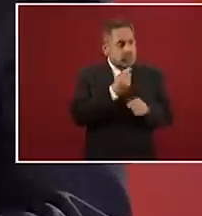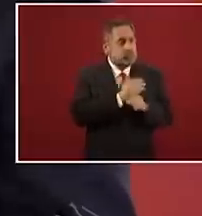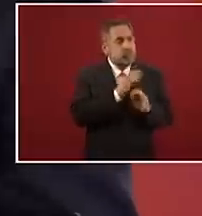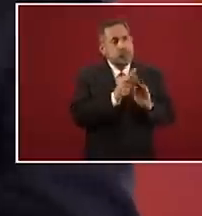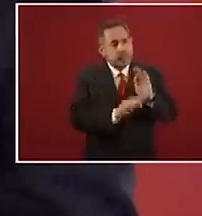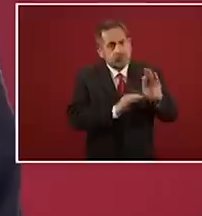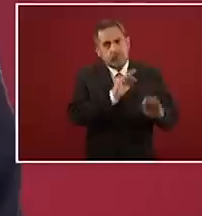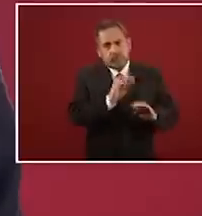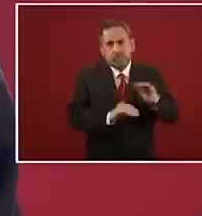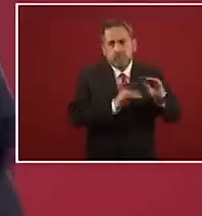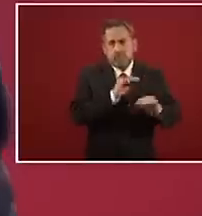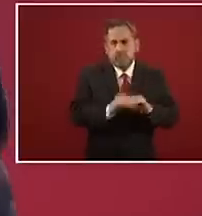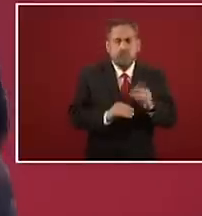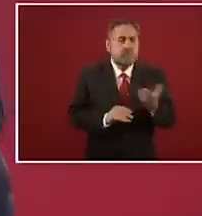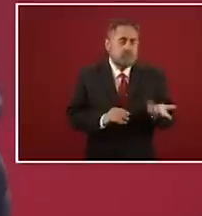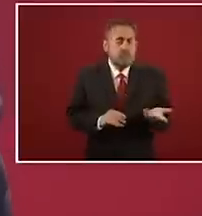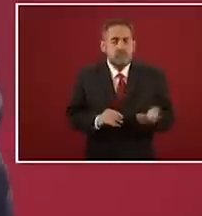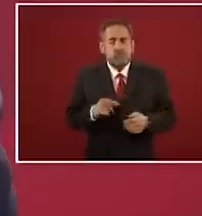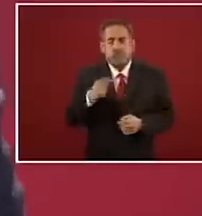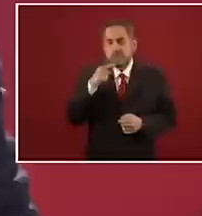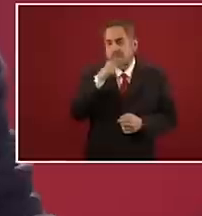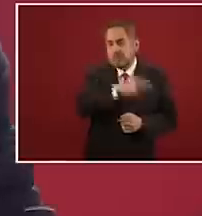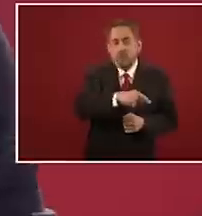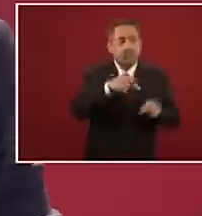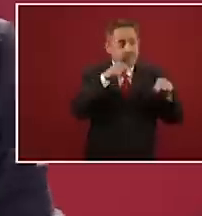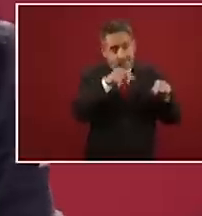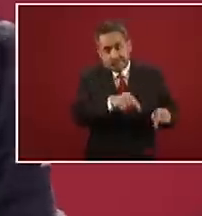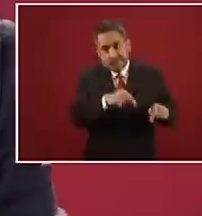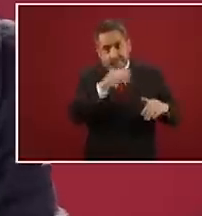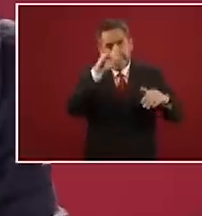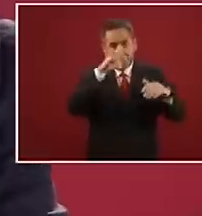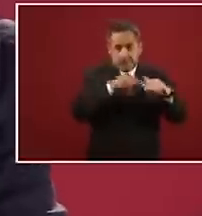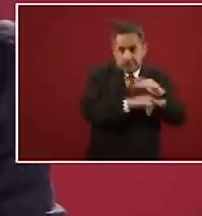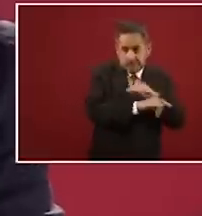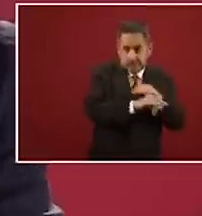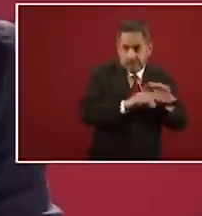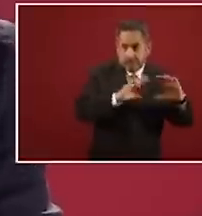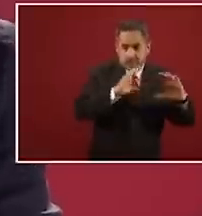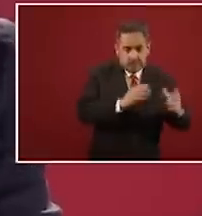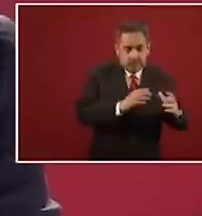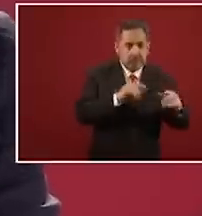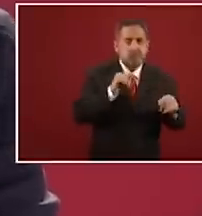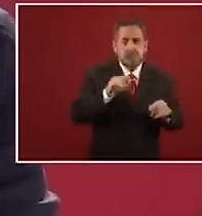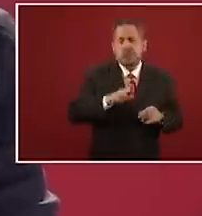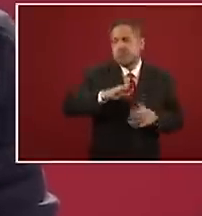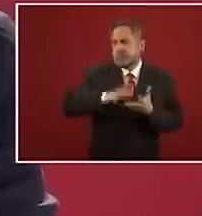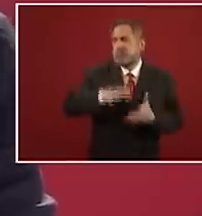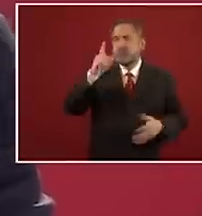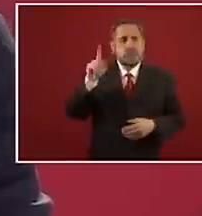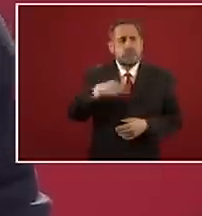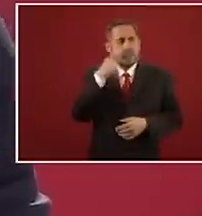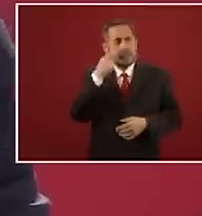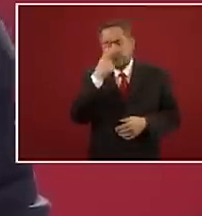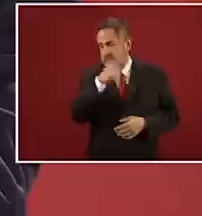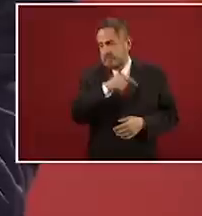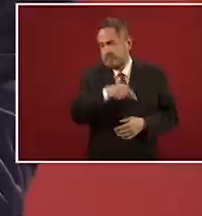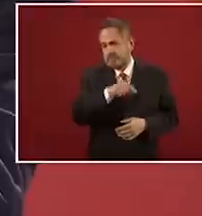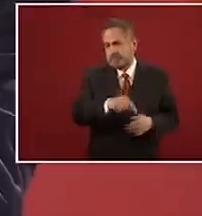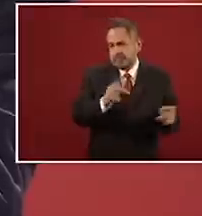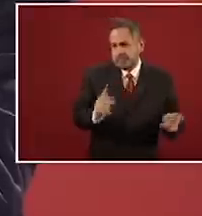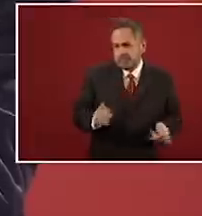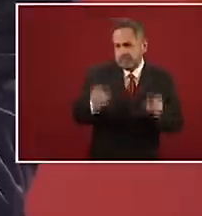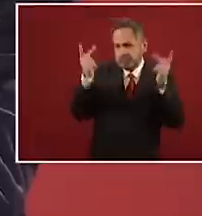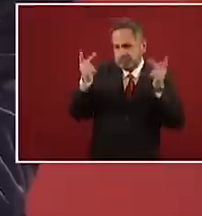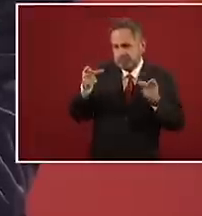mantenimiento y es donde por lo general se venden estos